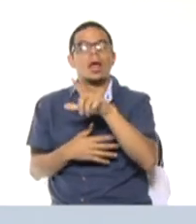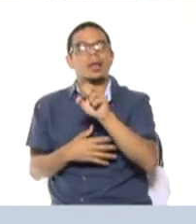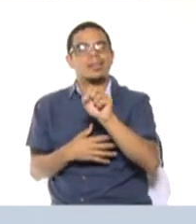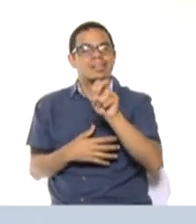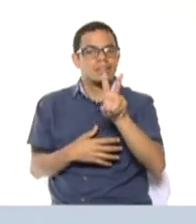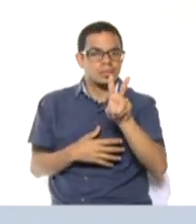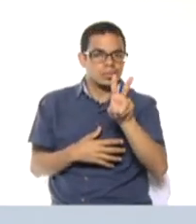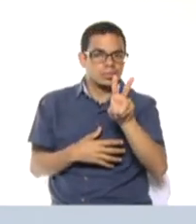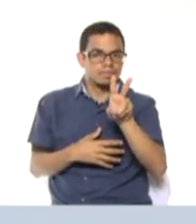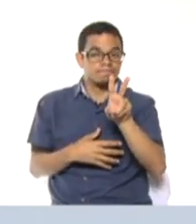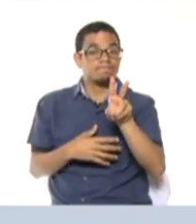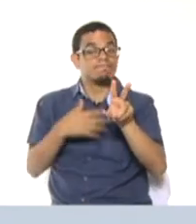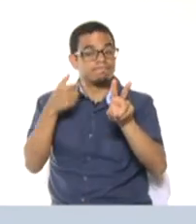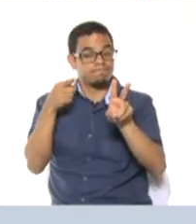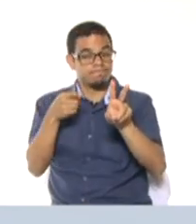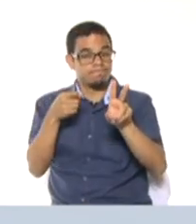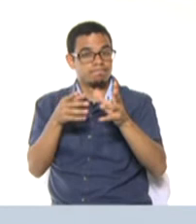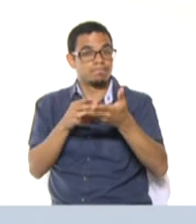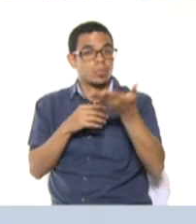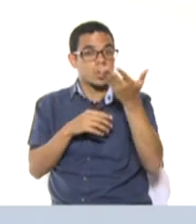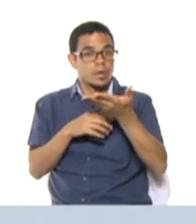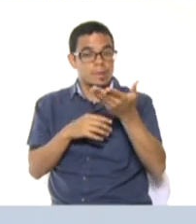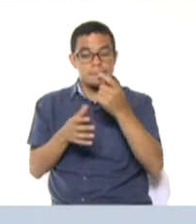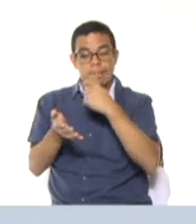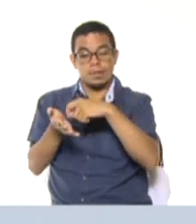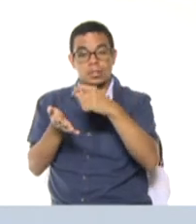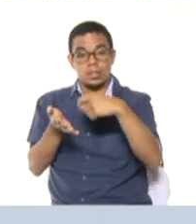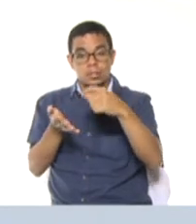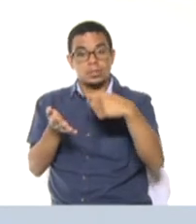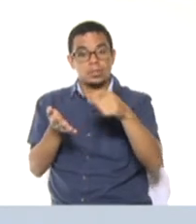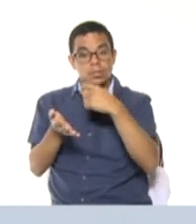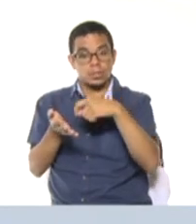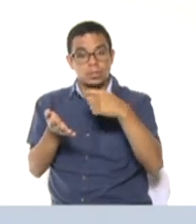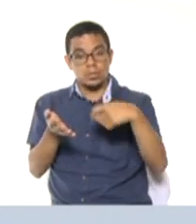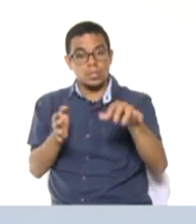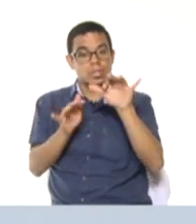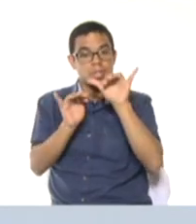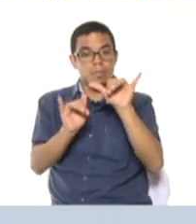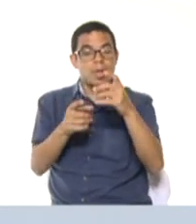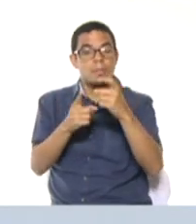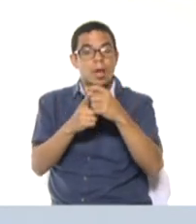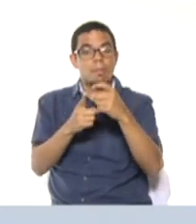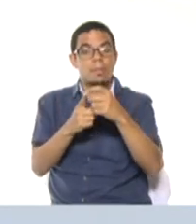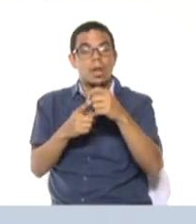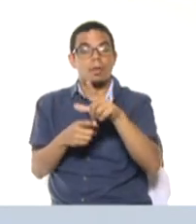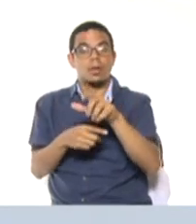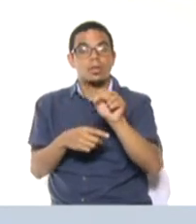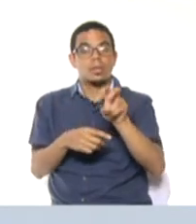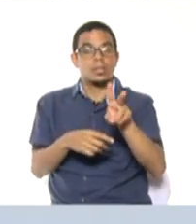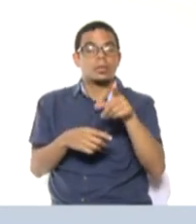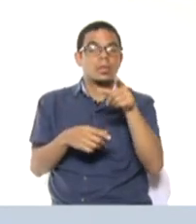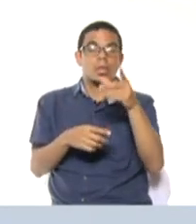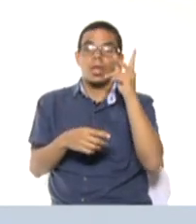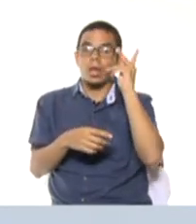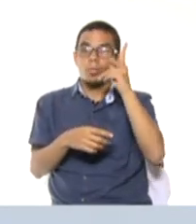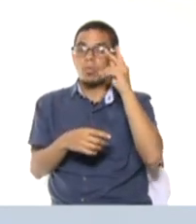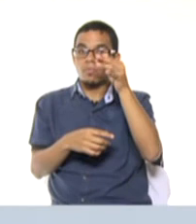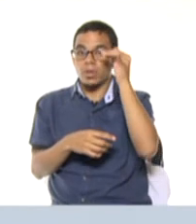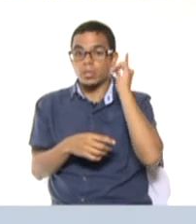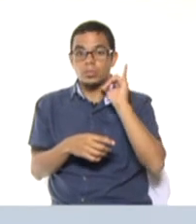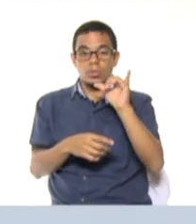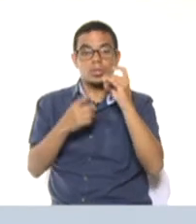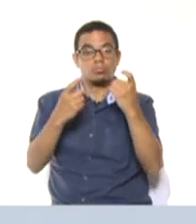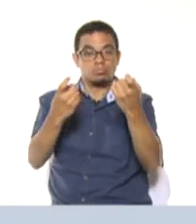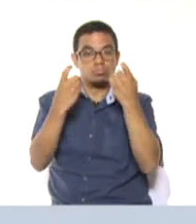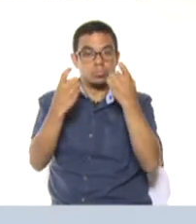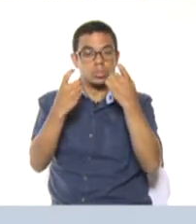señas venezolanas y la escritura de cada una de esas palabras claves que nos mencionó la profesora